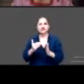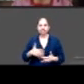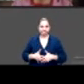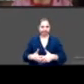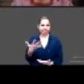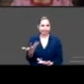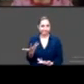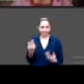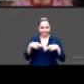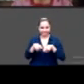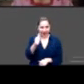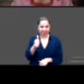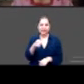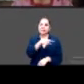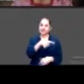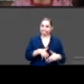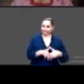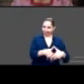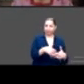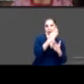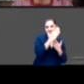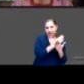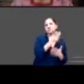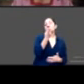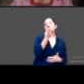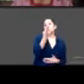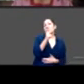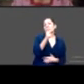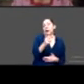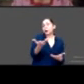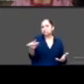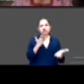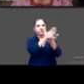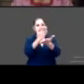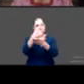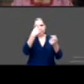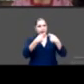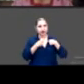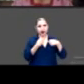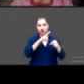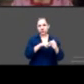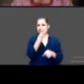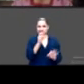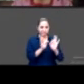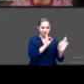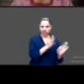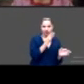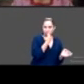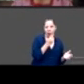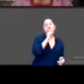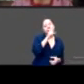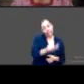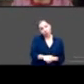mantienen el mismo riesgo y el mismo nivel de necesidad insatisfecha y hay otro tercer escenario perdón que es el llamado baby boom